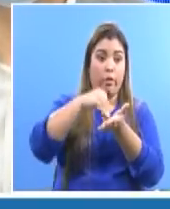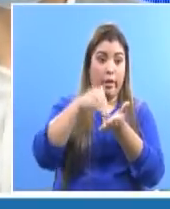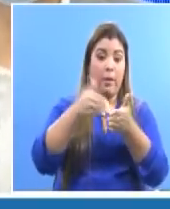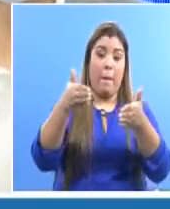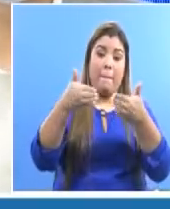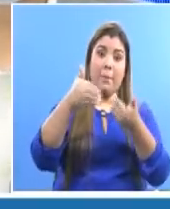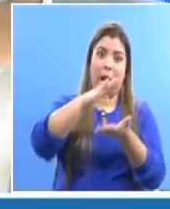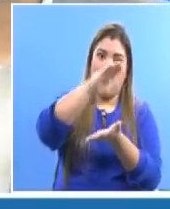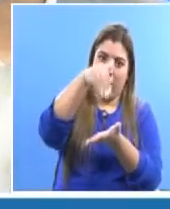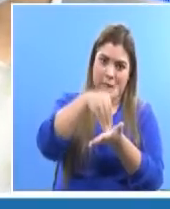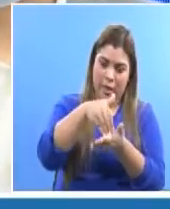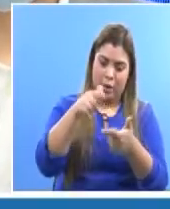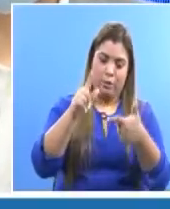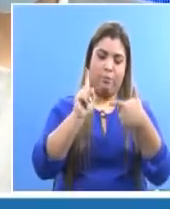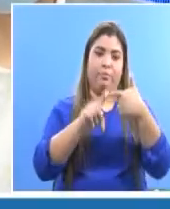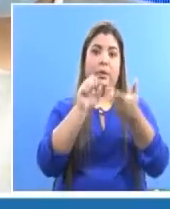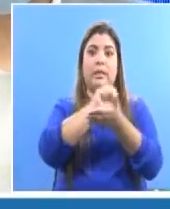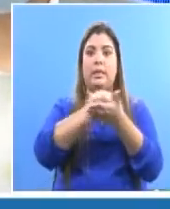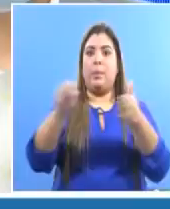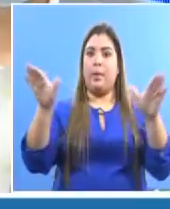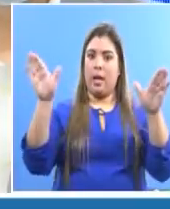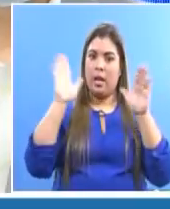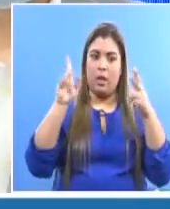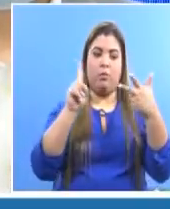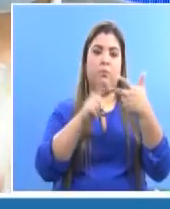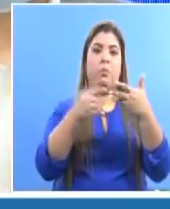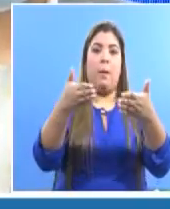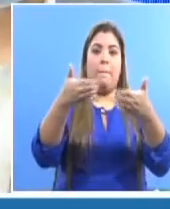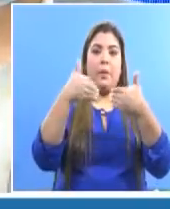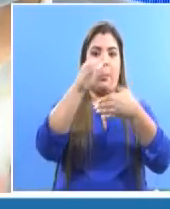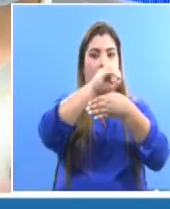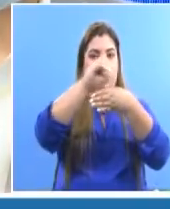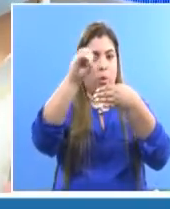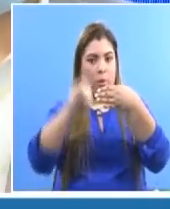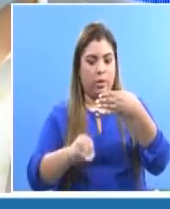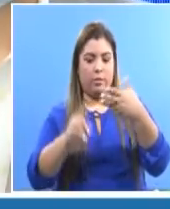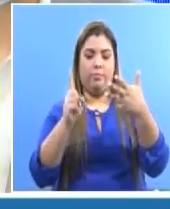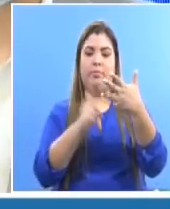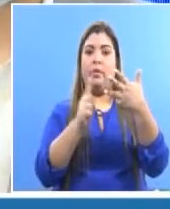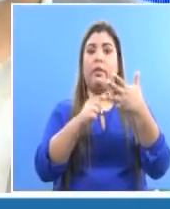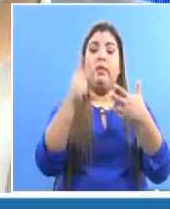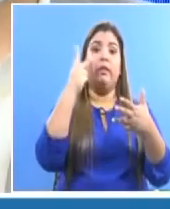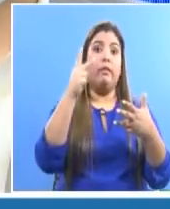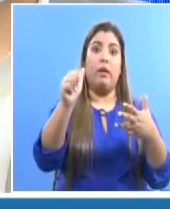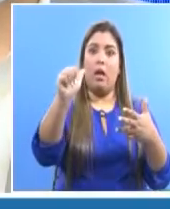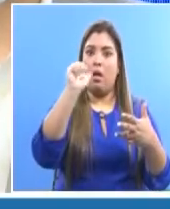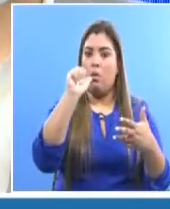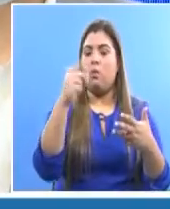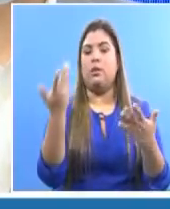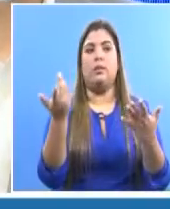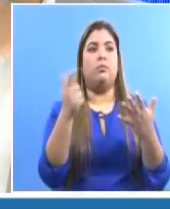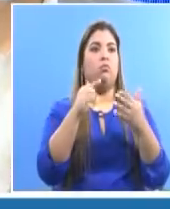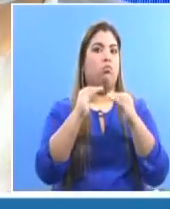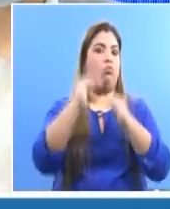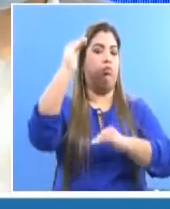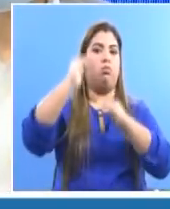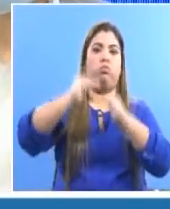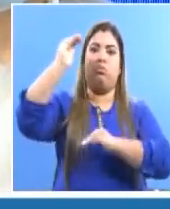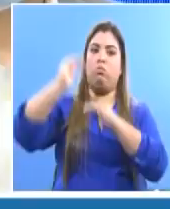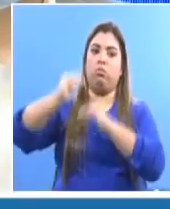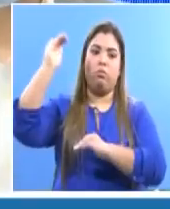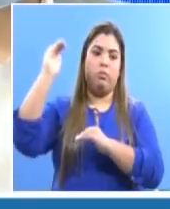Metro, San Miguelito, Panamá Oeste, en Veraguas también tenemos una actividad alta,